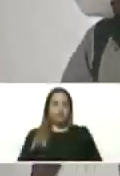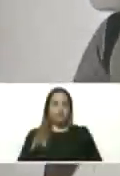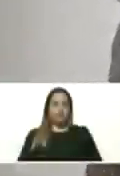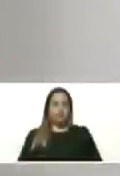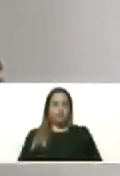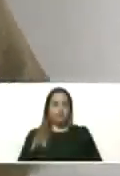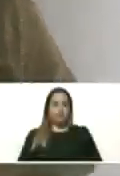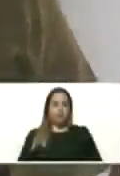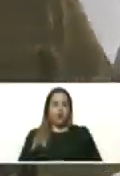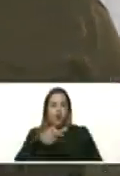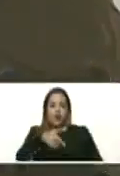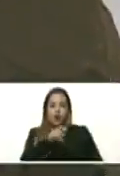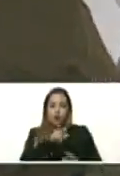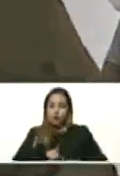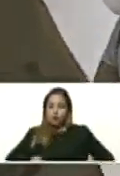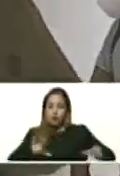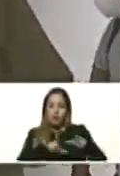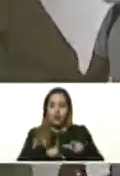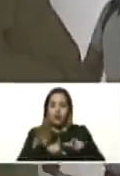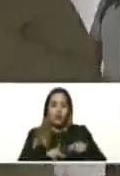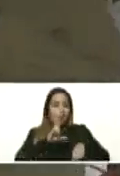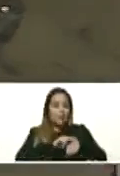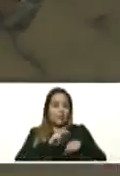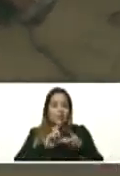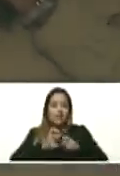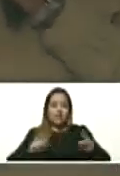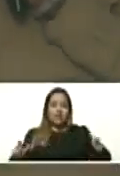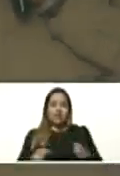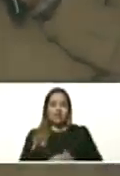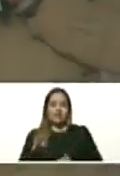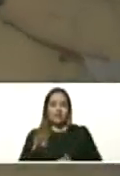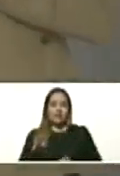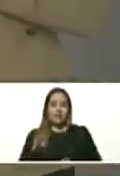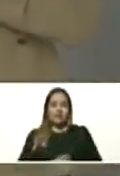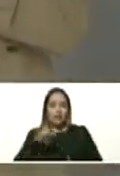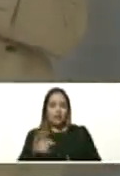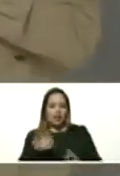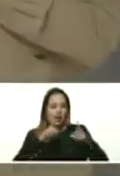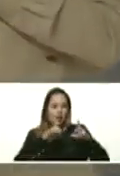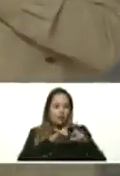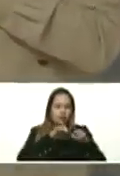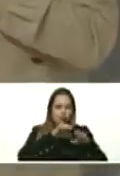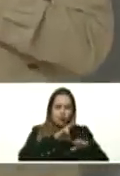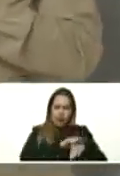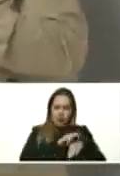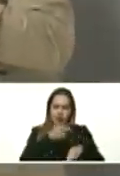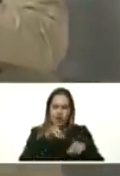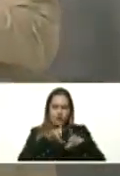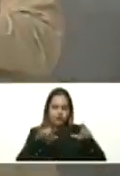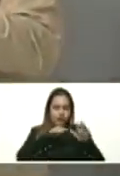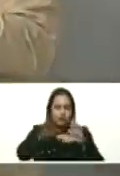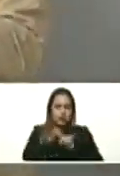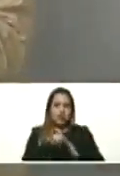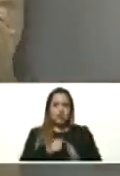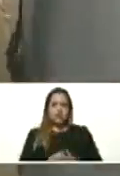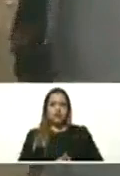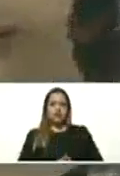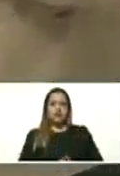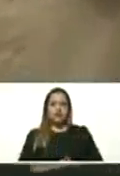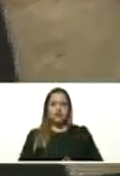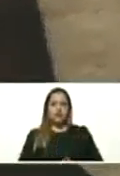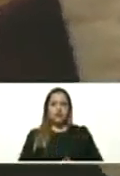de medicina general, también tenemos consultorio de ginecología. Correcto. Este consultorio de ginecología tiene... La doctora Velázquez.